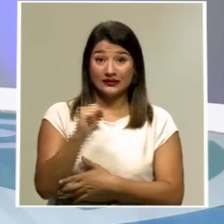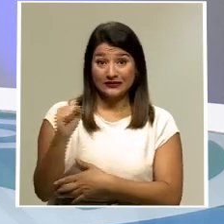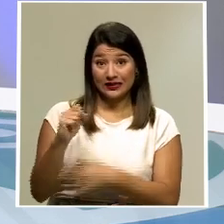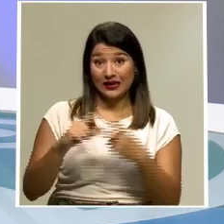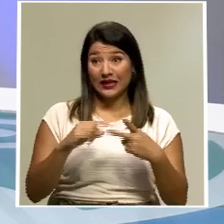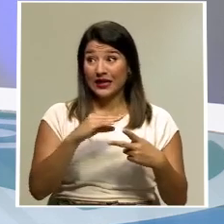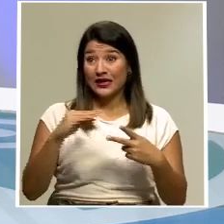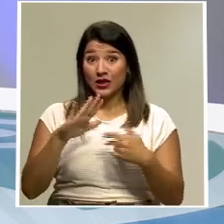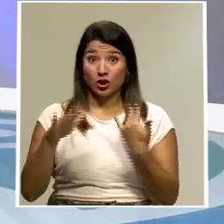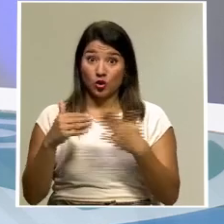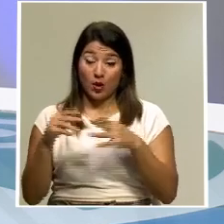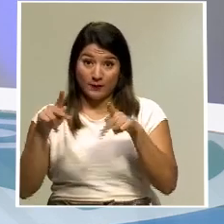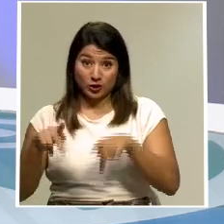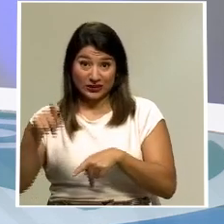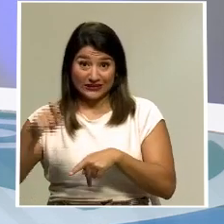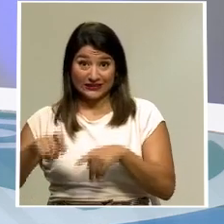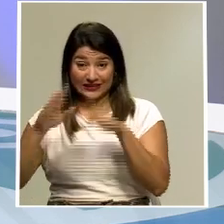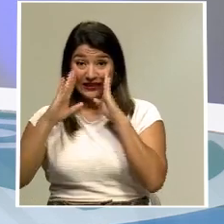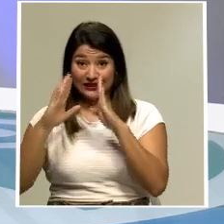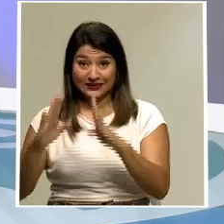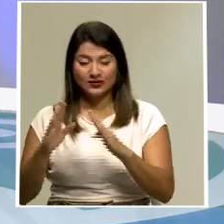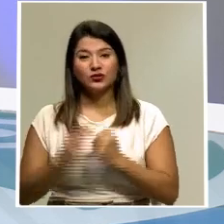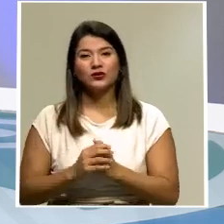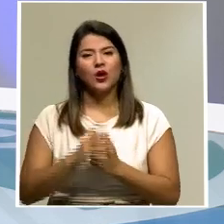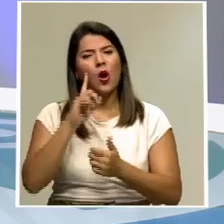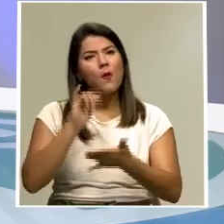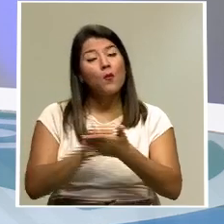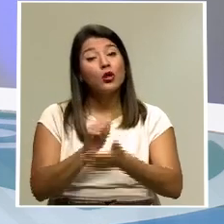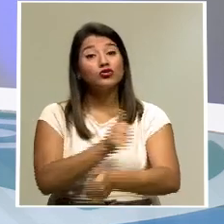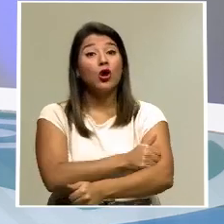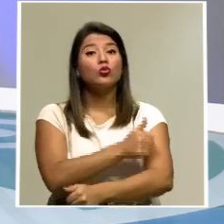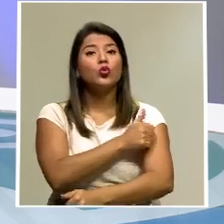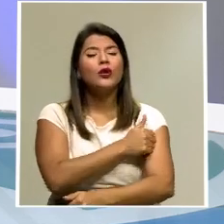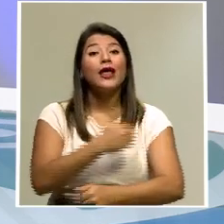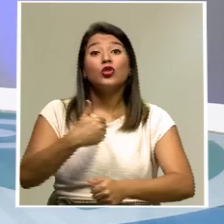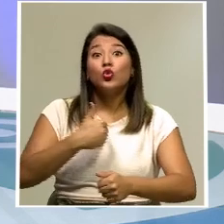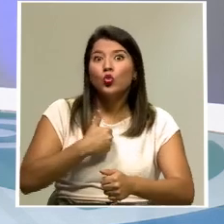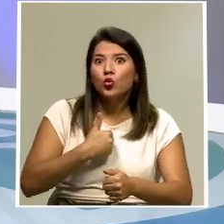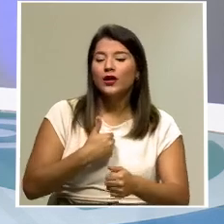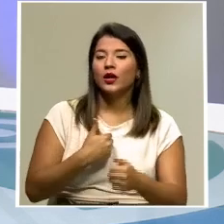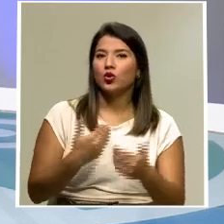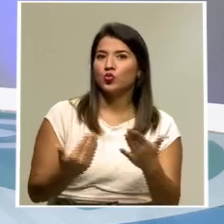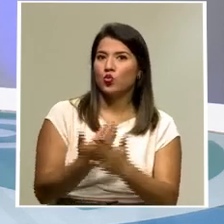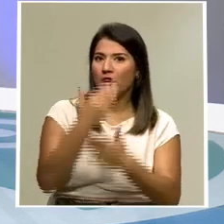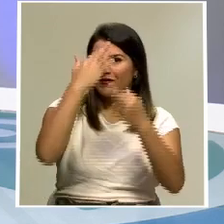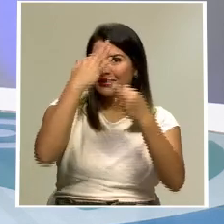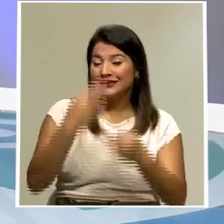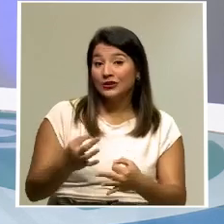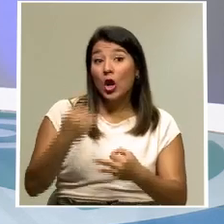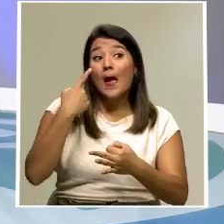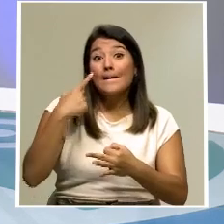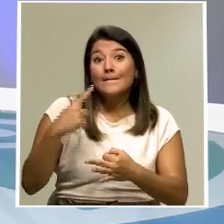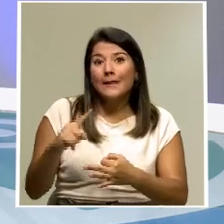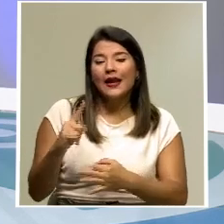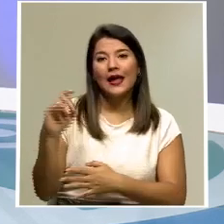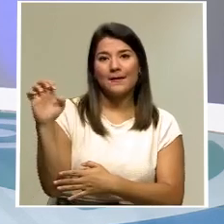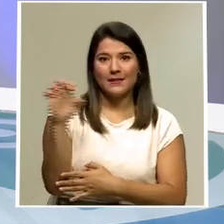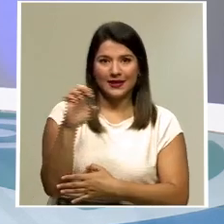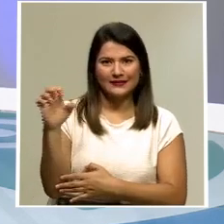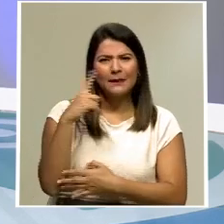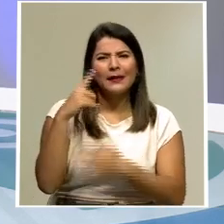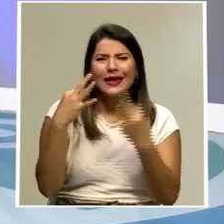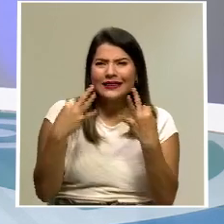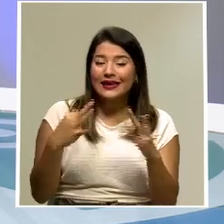la necesita. Por eso, las autoridades tuvieron que correr e implementar nuevas medidas de emergencia para